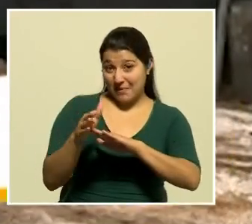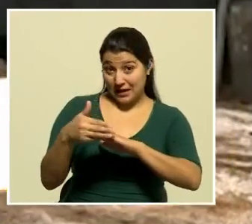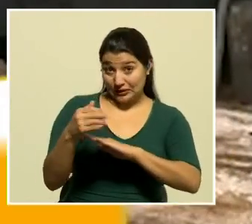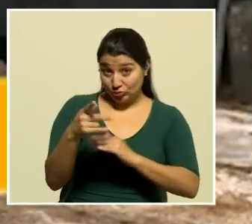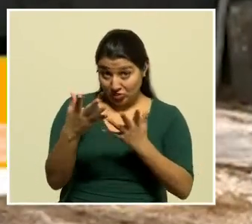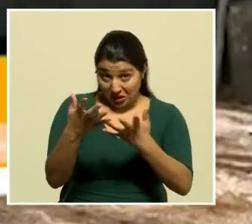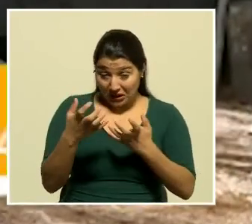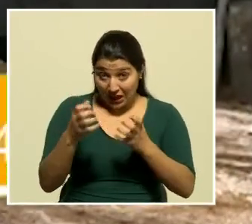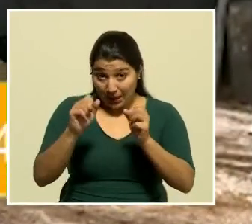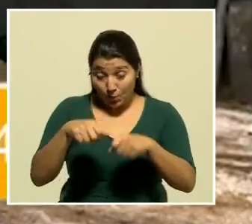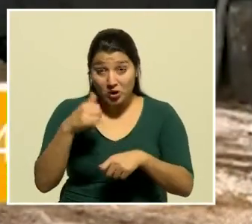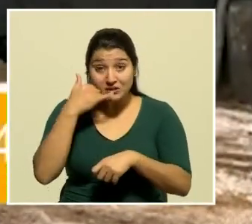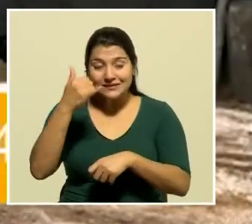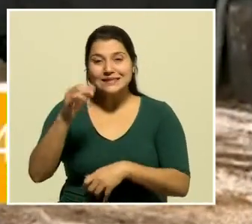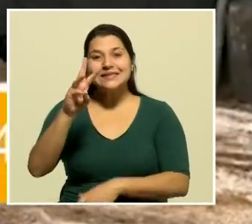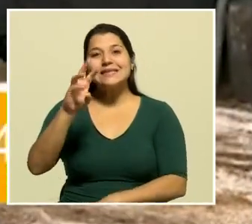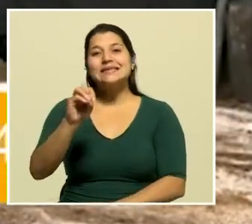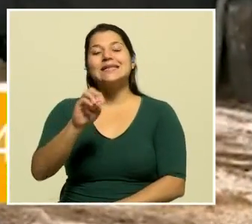WhatsApp